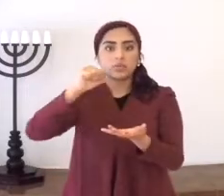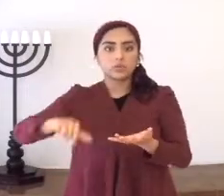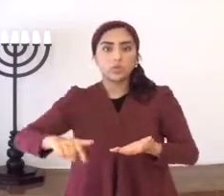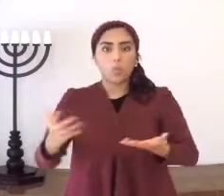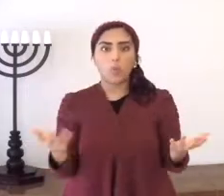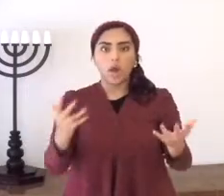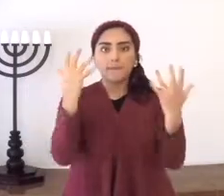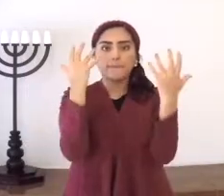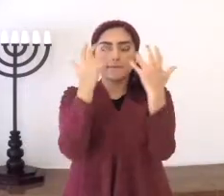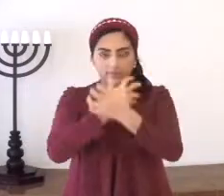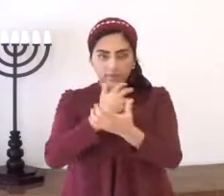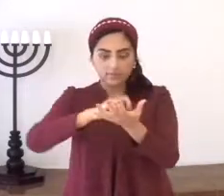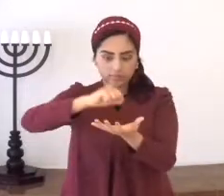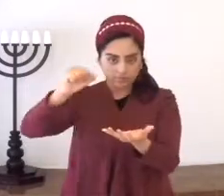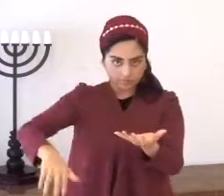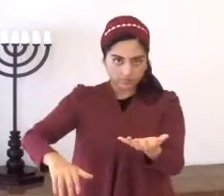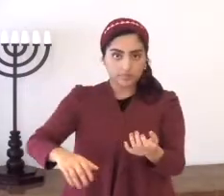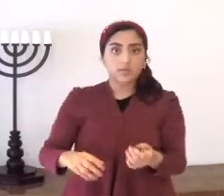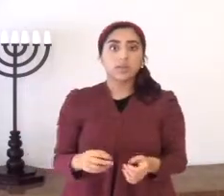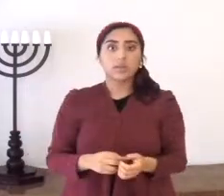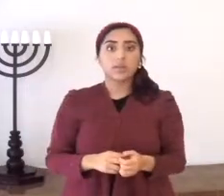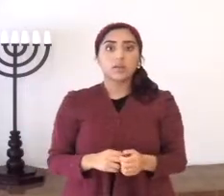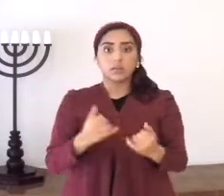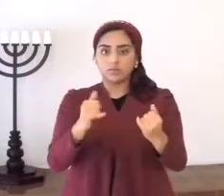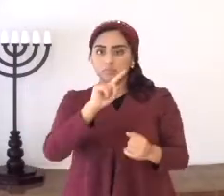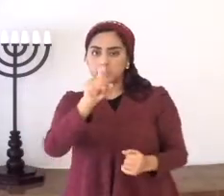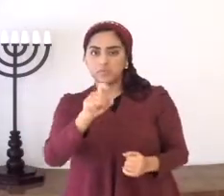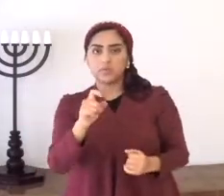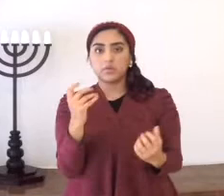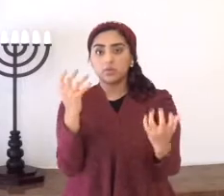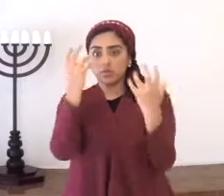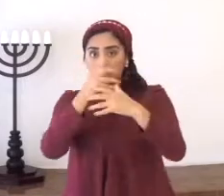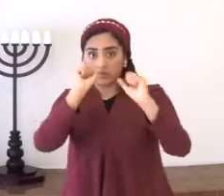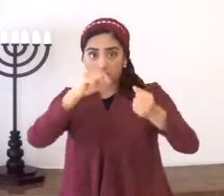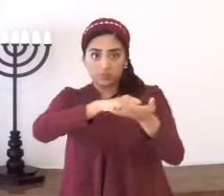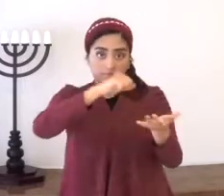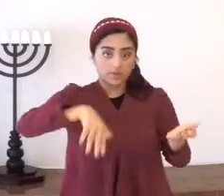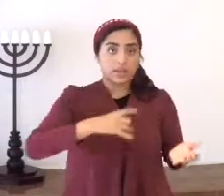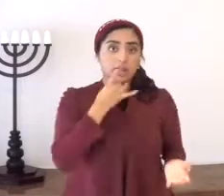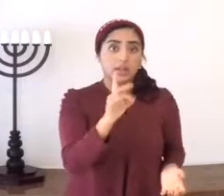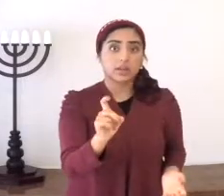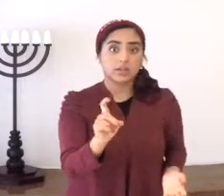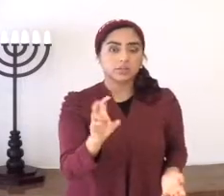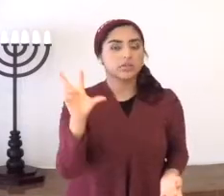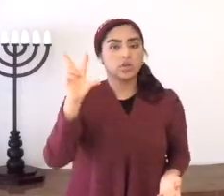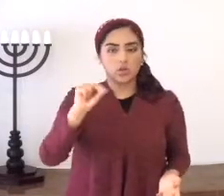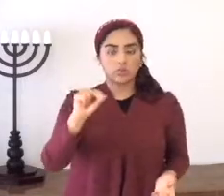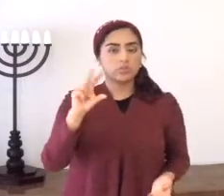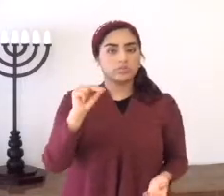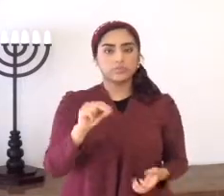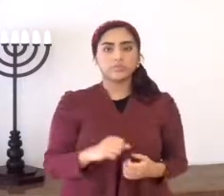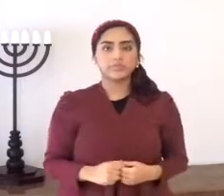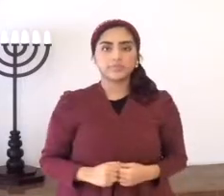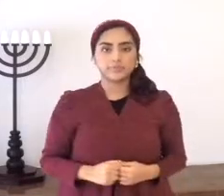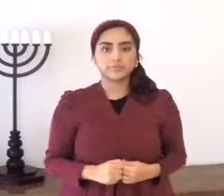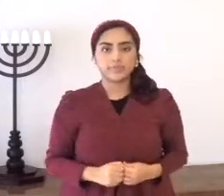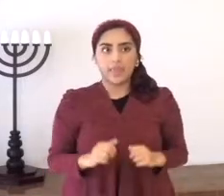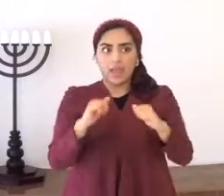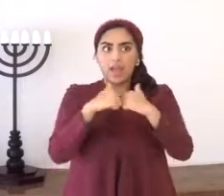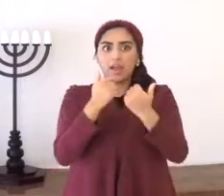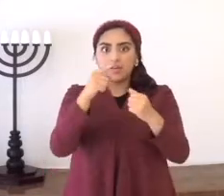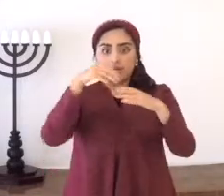Entonces, ¿la luz disipa qué? Una pregunta, ¿las tinieblas pueden disipar la luz? No.